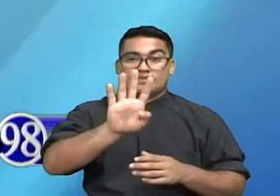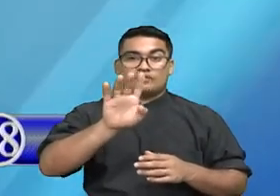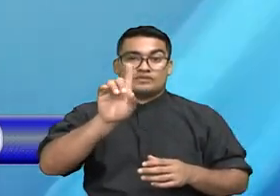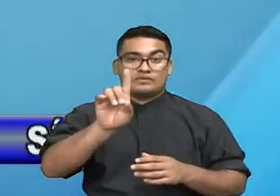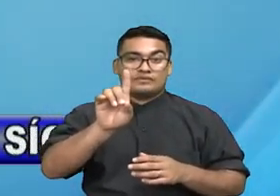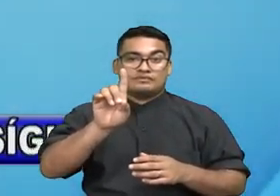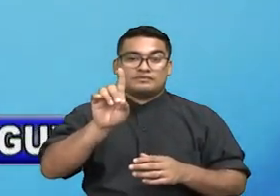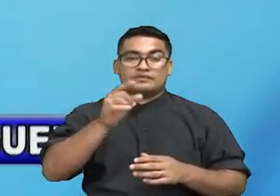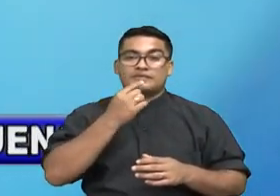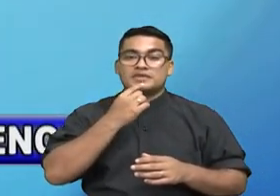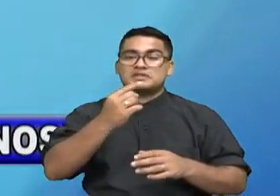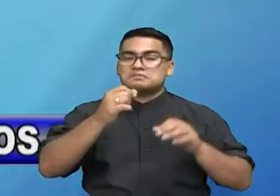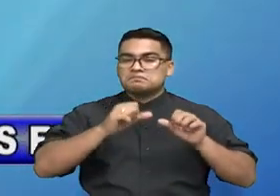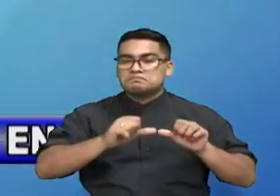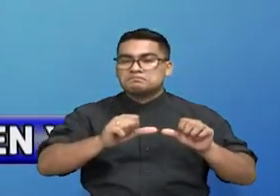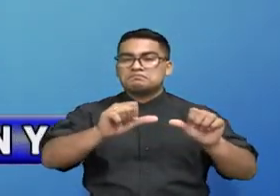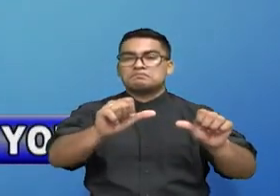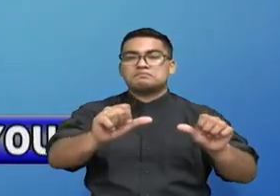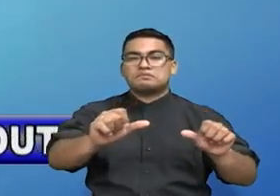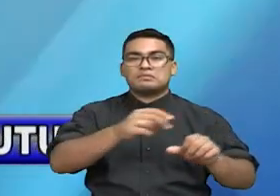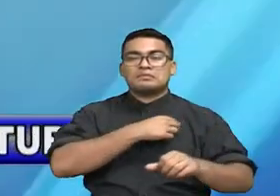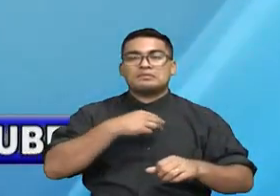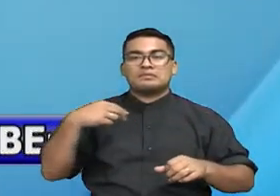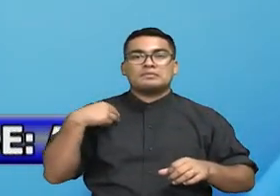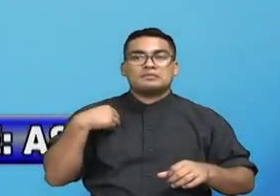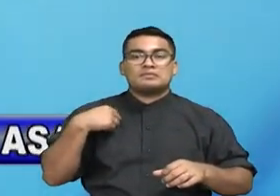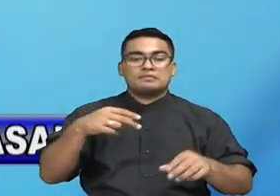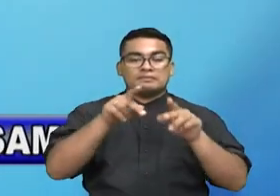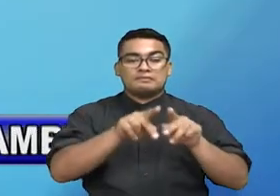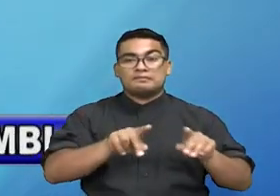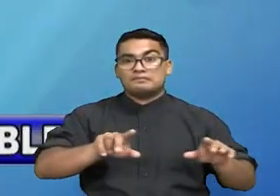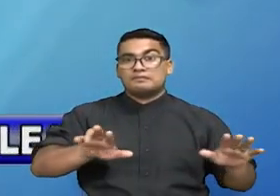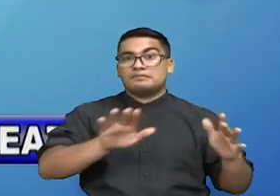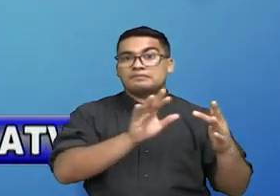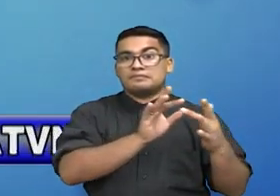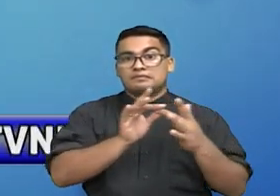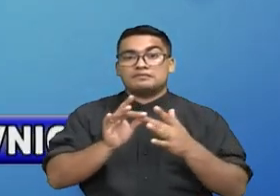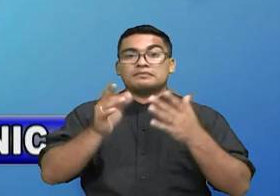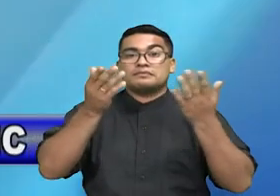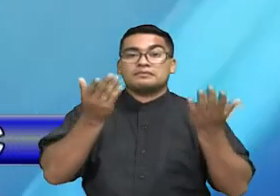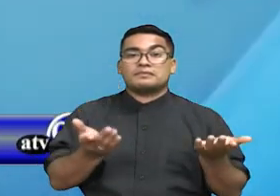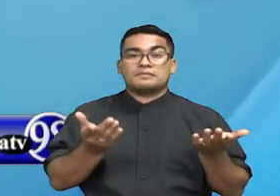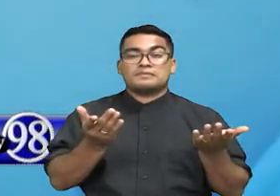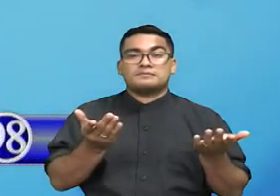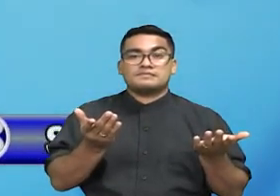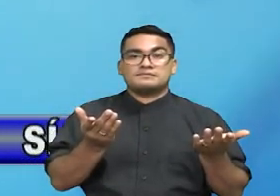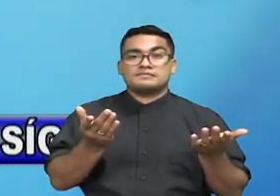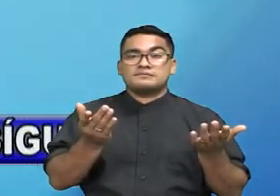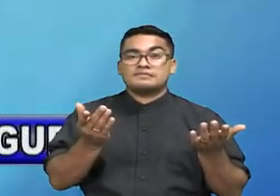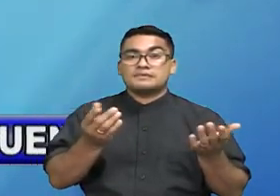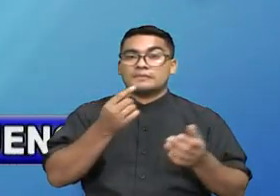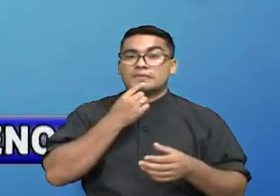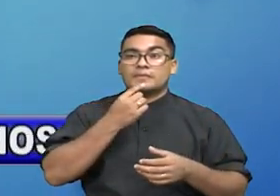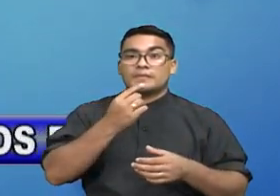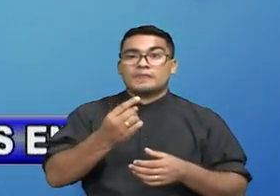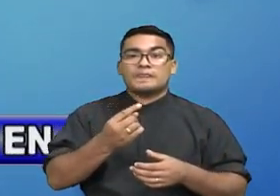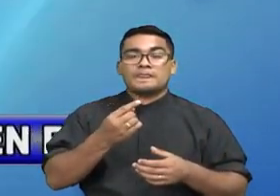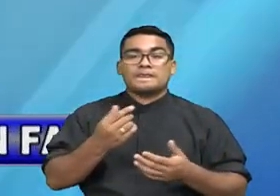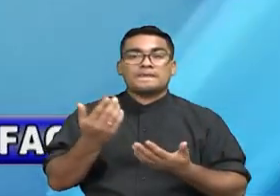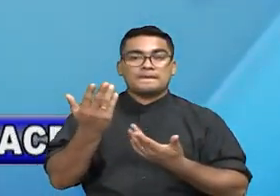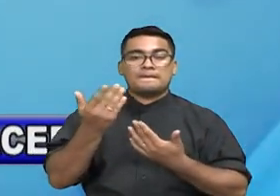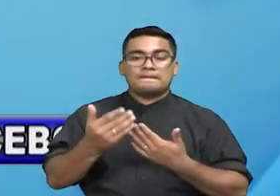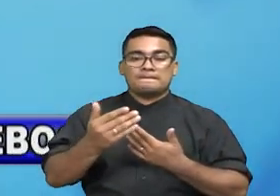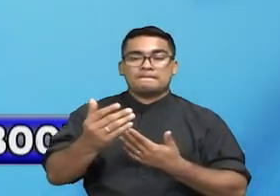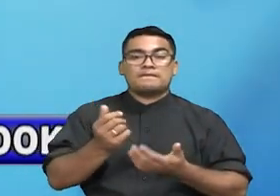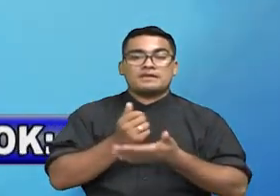1.796.841. Continuamos desarrollando el plan especial para estar en disposición de atender